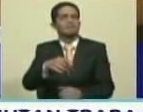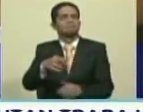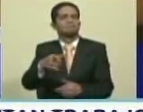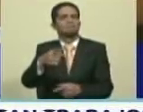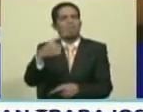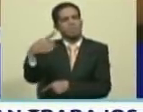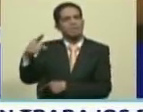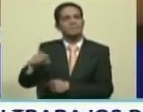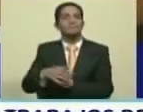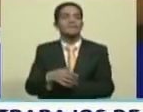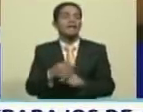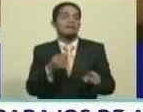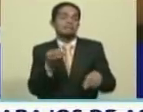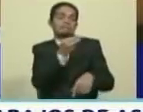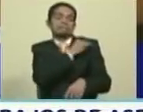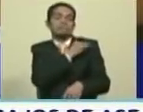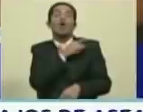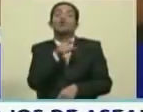si gano las elecciones,